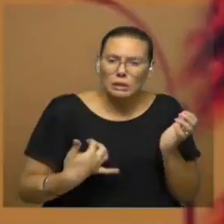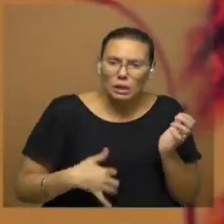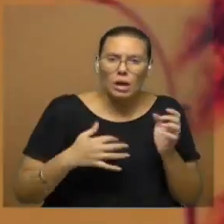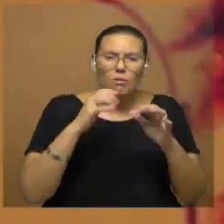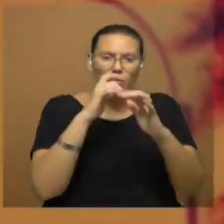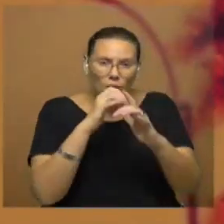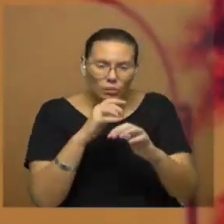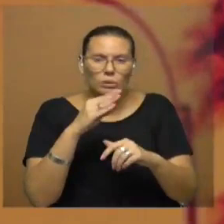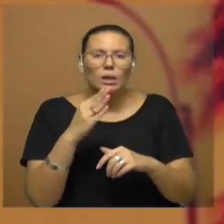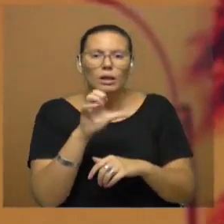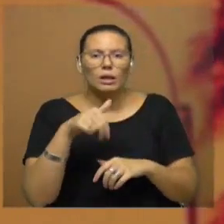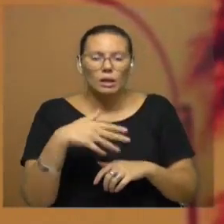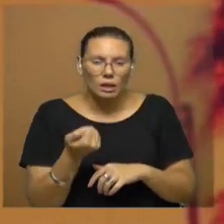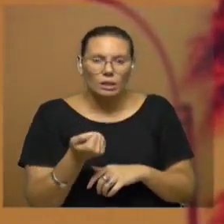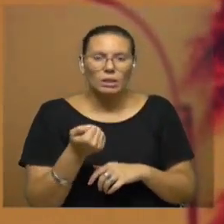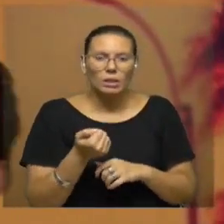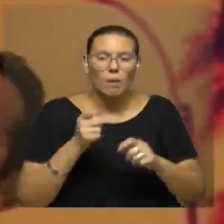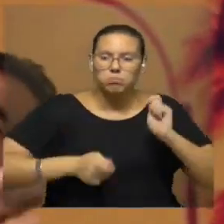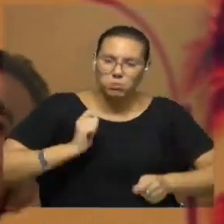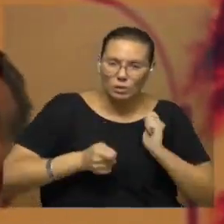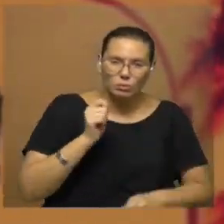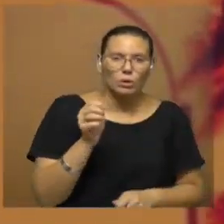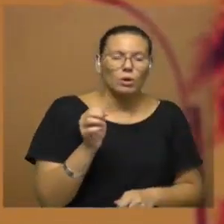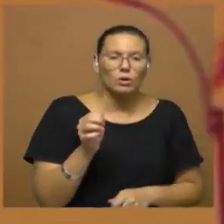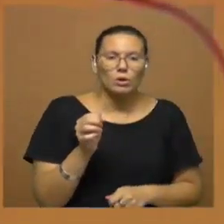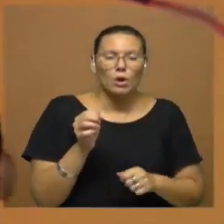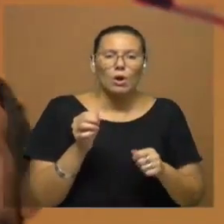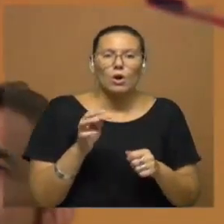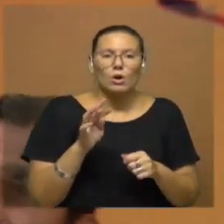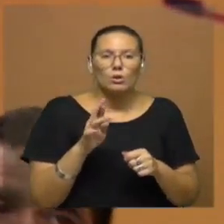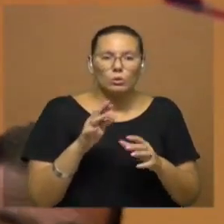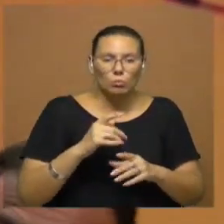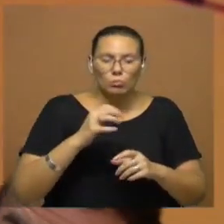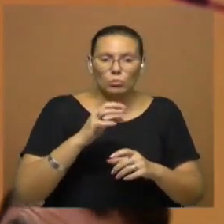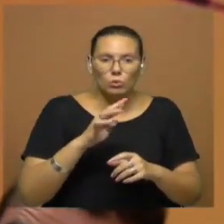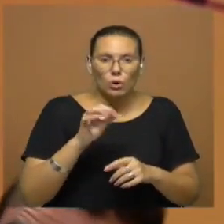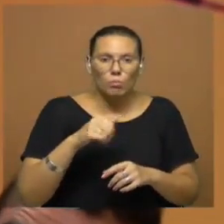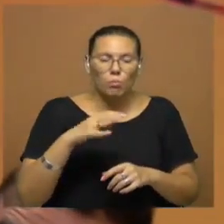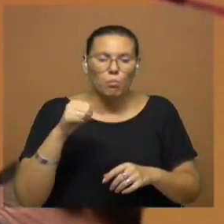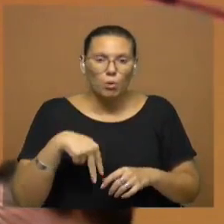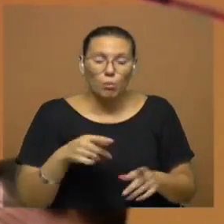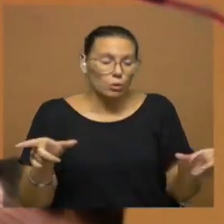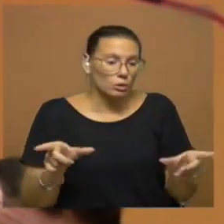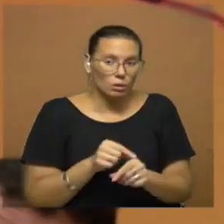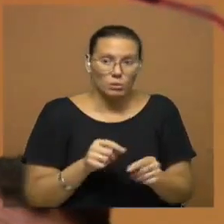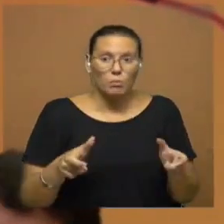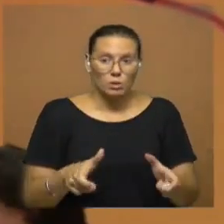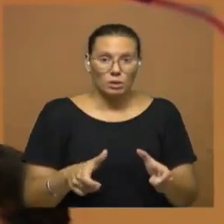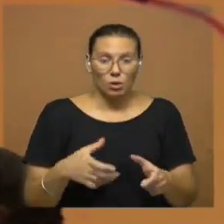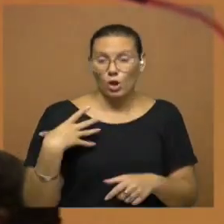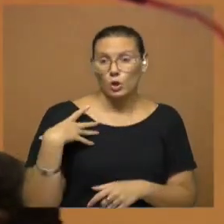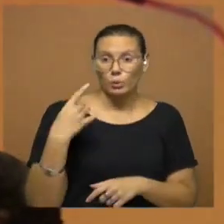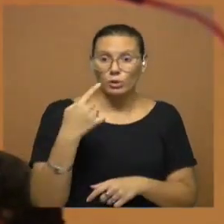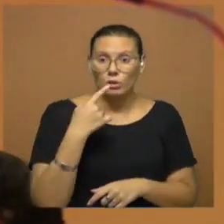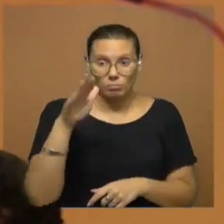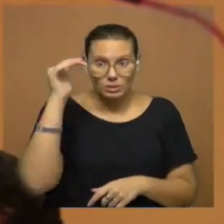dulce, quena, percusión, trombón. Y así se armó la orquesta. Y cuando terminamos el disco, el dueño dice,